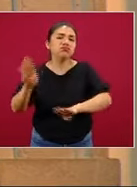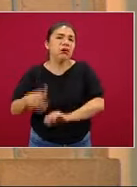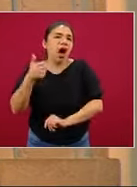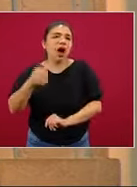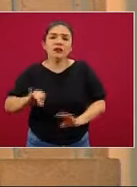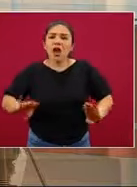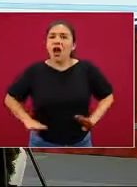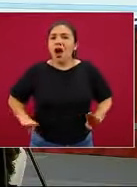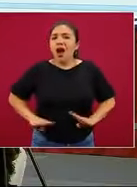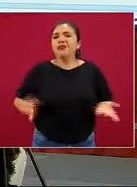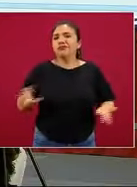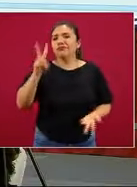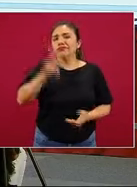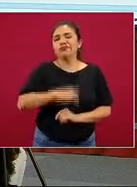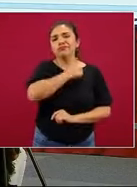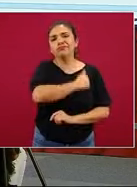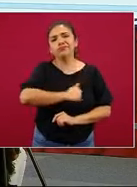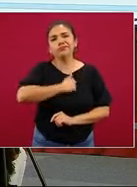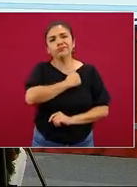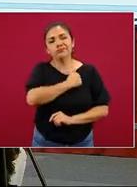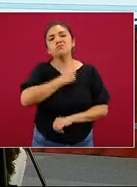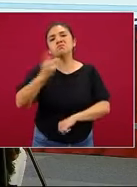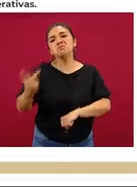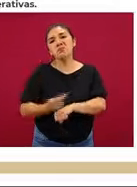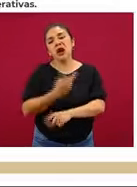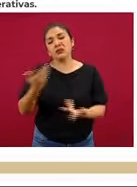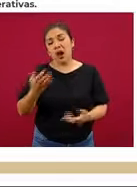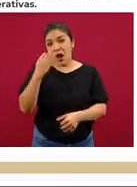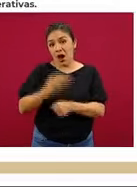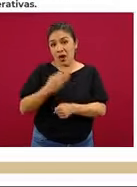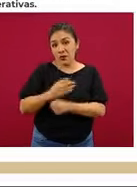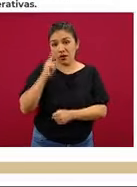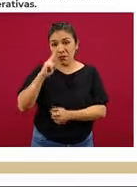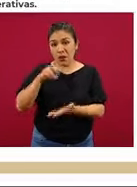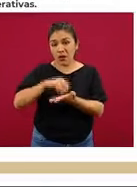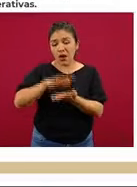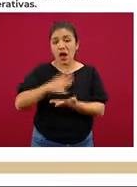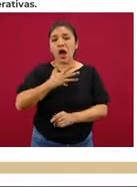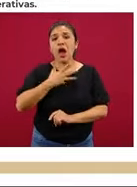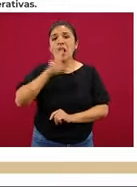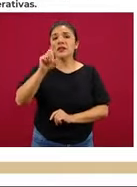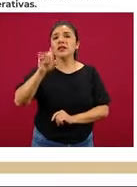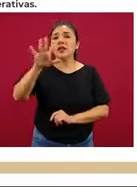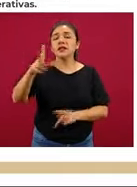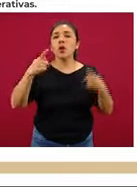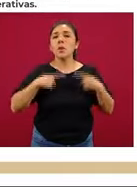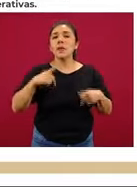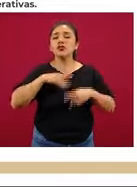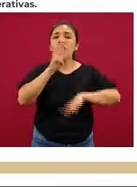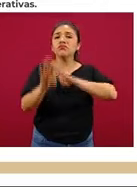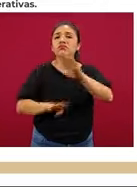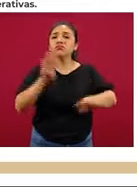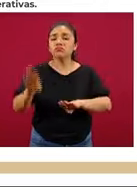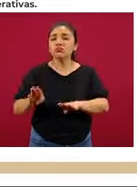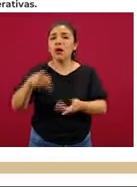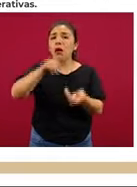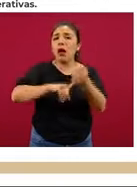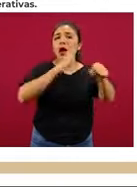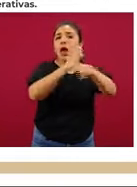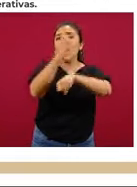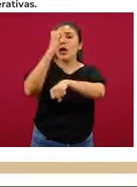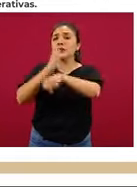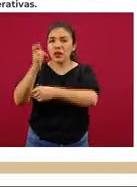de población, pues desafortunadamente esto ocurre. Actualmente tenemos 35 defunciones reportadas en las entidades